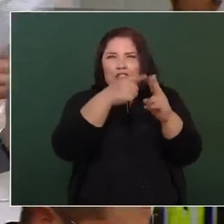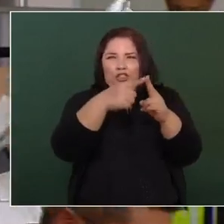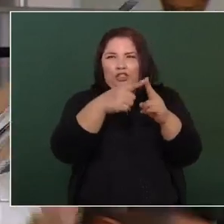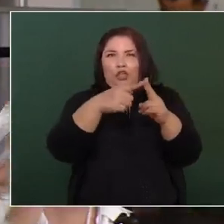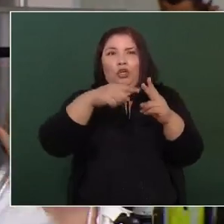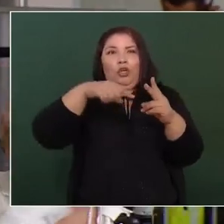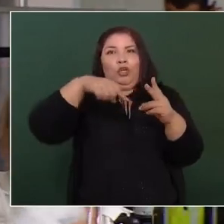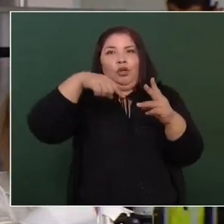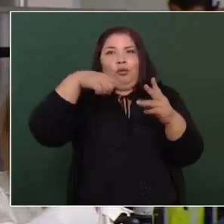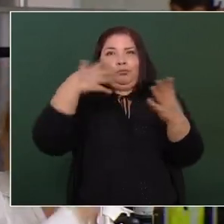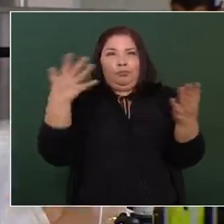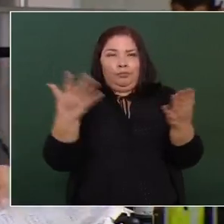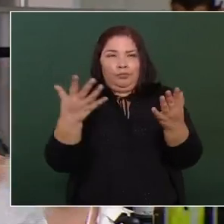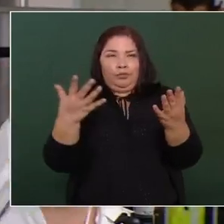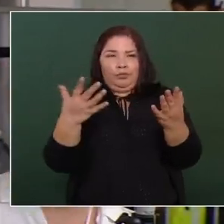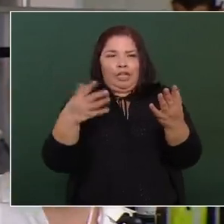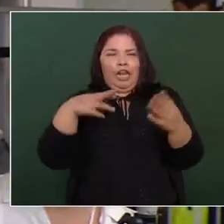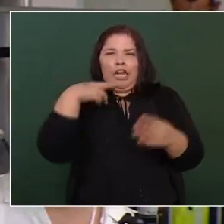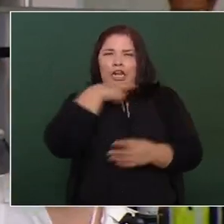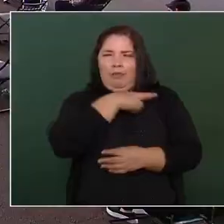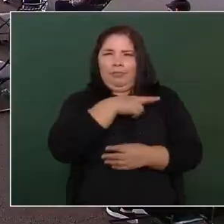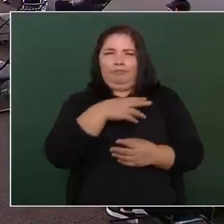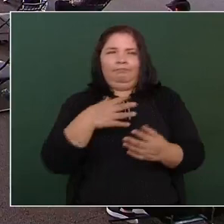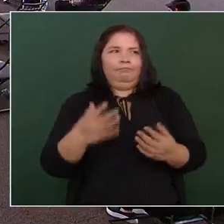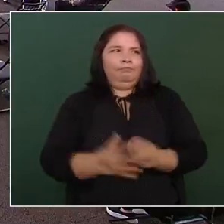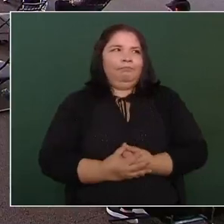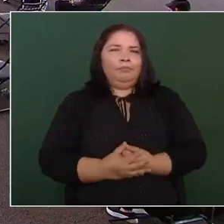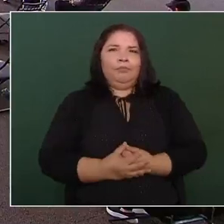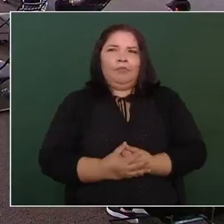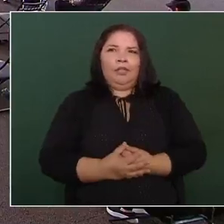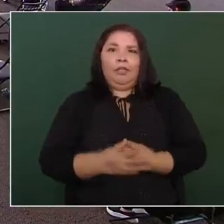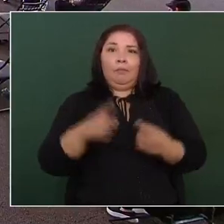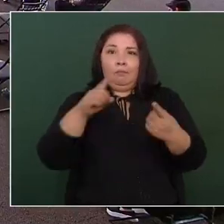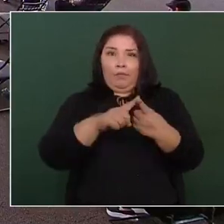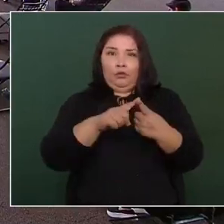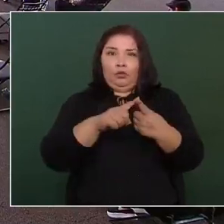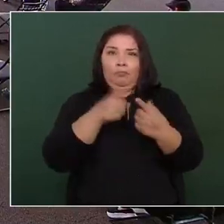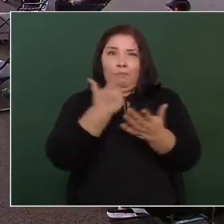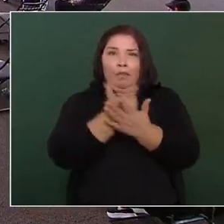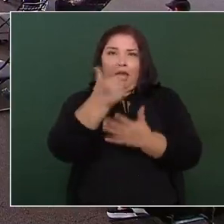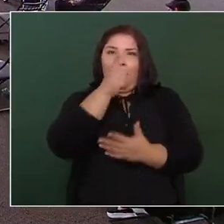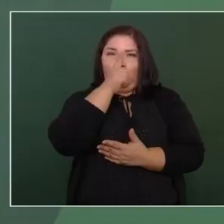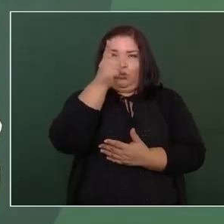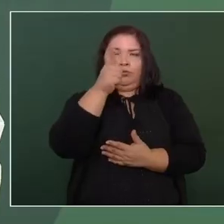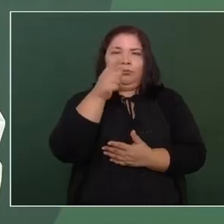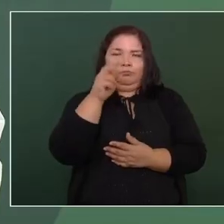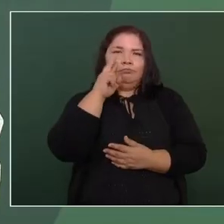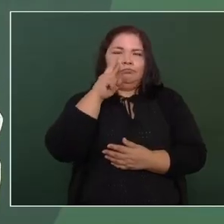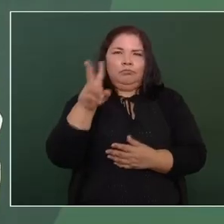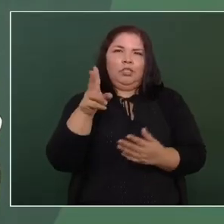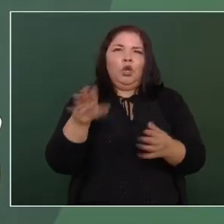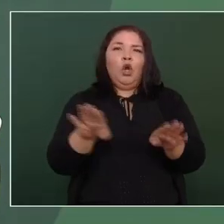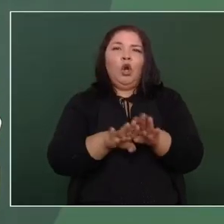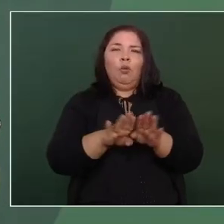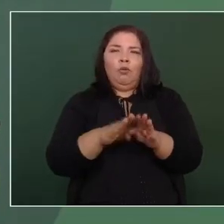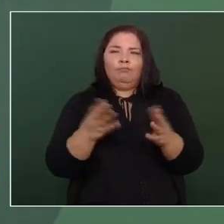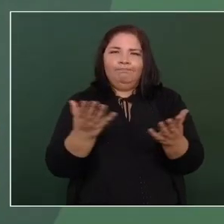hacer y ahorita cierro, rápido. Sí, vemos lo de las tarifas, a ver cómo está.